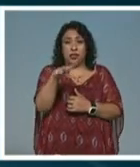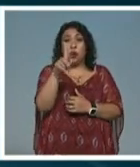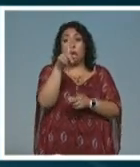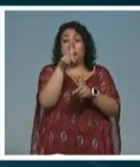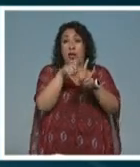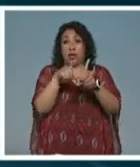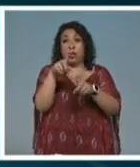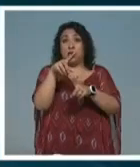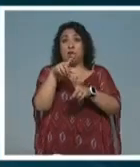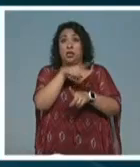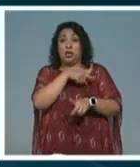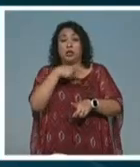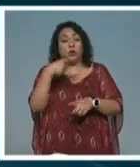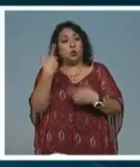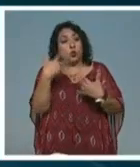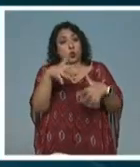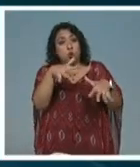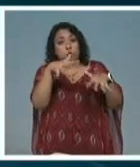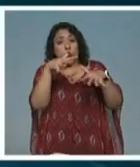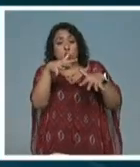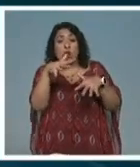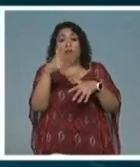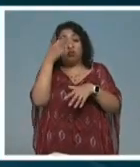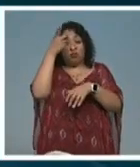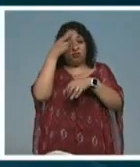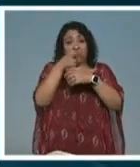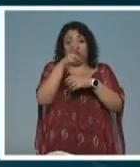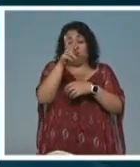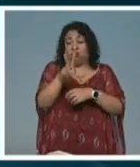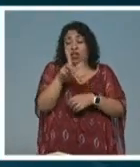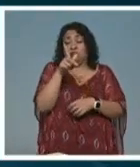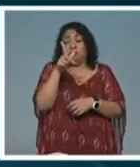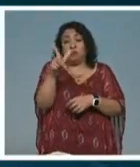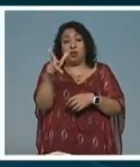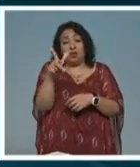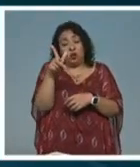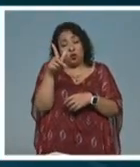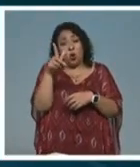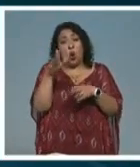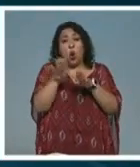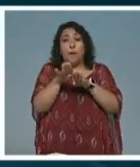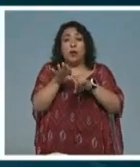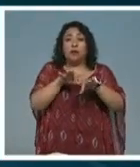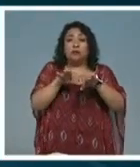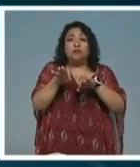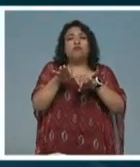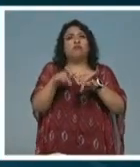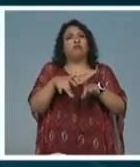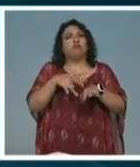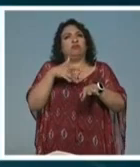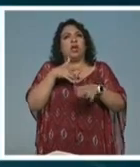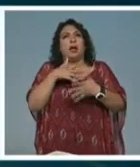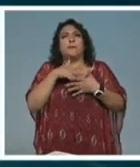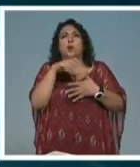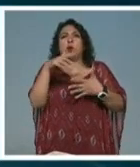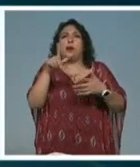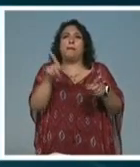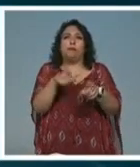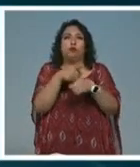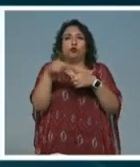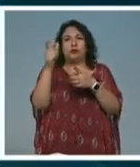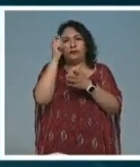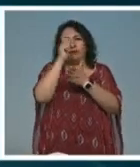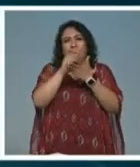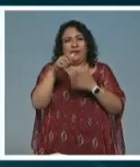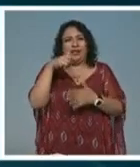crítica suiza elogió al director calificándolo como el verdadero espíritu rector de la función, que hizo sentir su amor por la música del